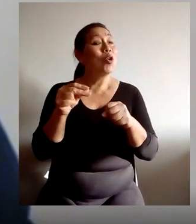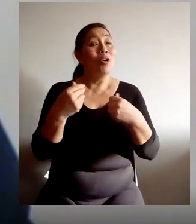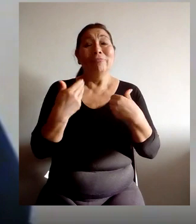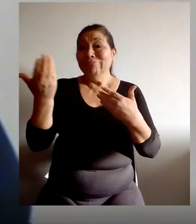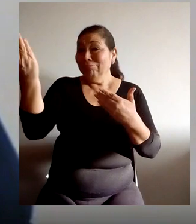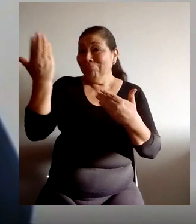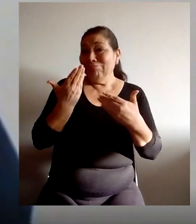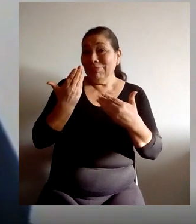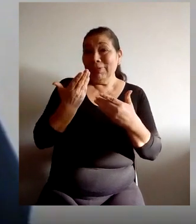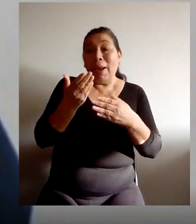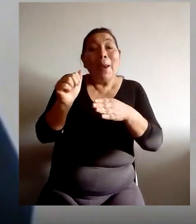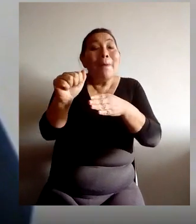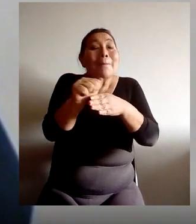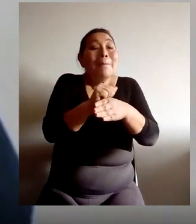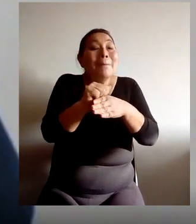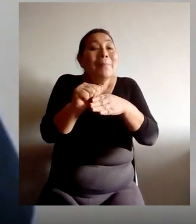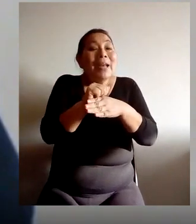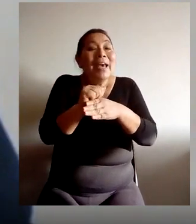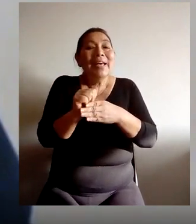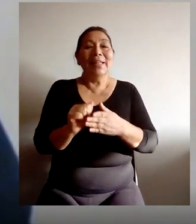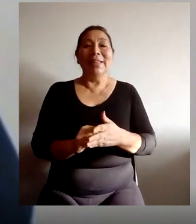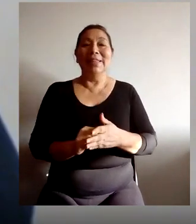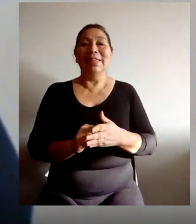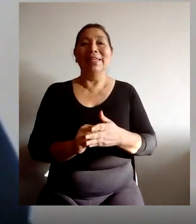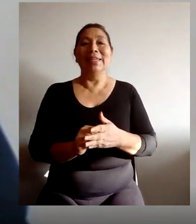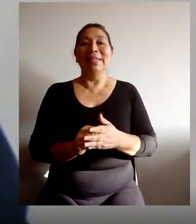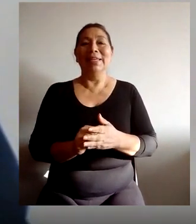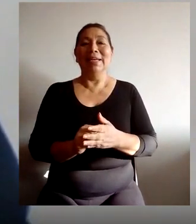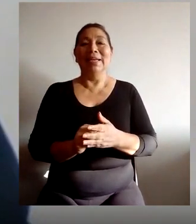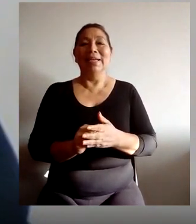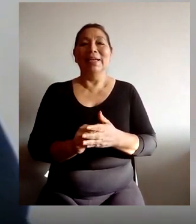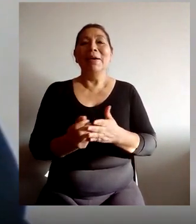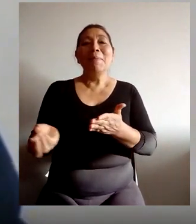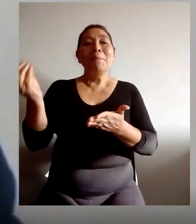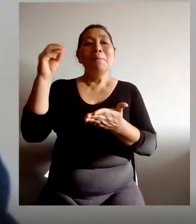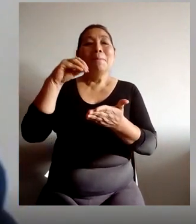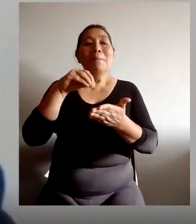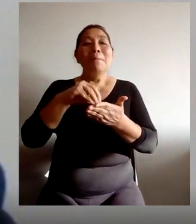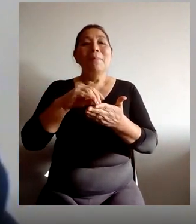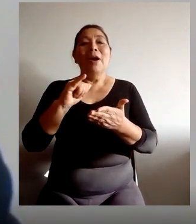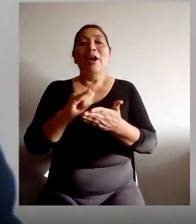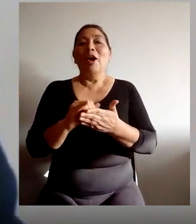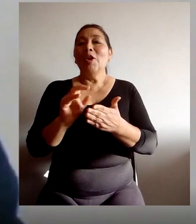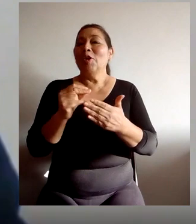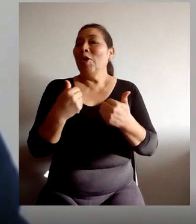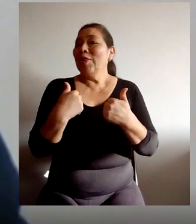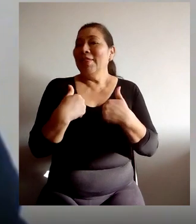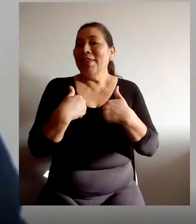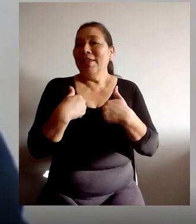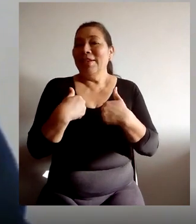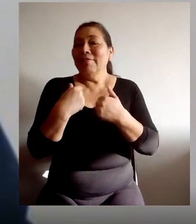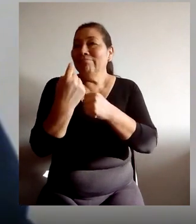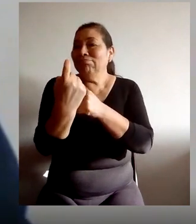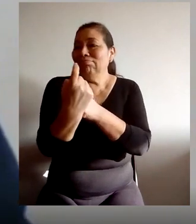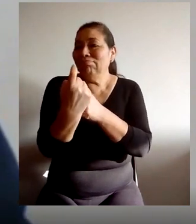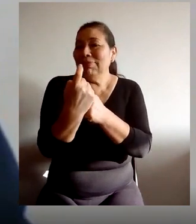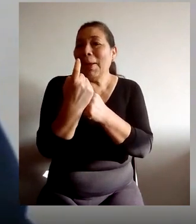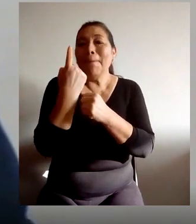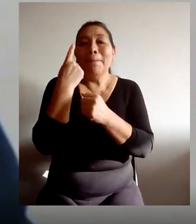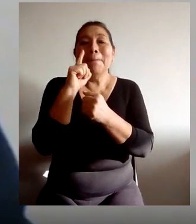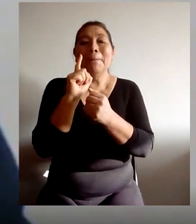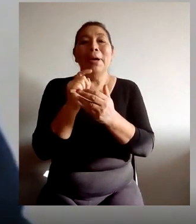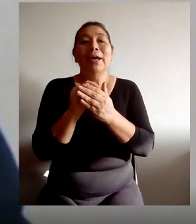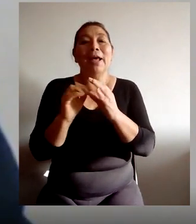adicional, no tiene la capacidad para realizar este método por comparación. Es más,